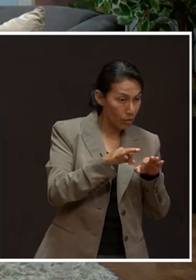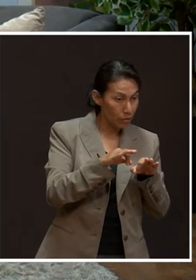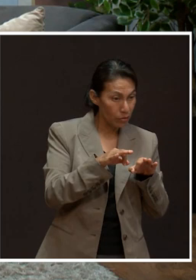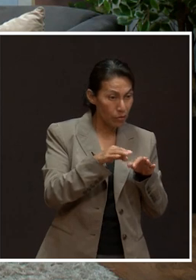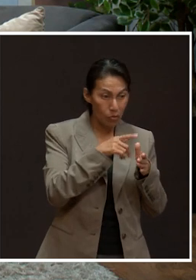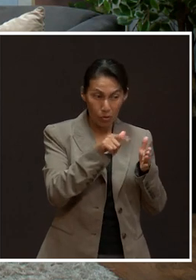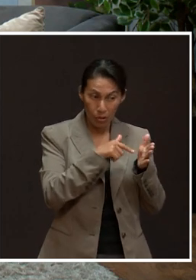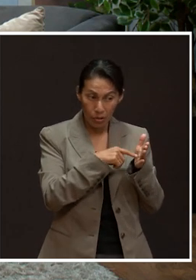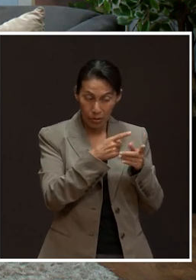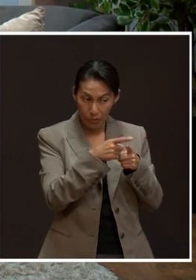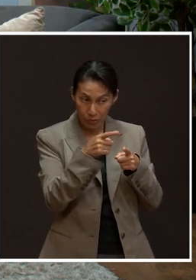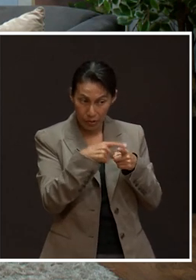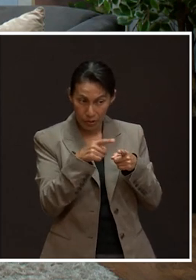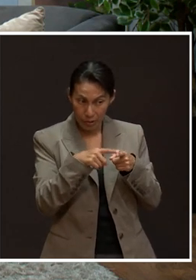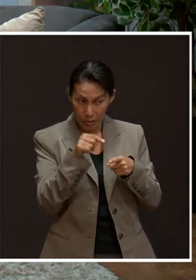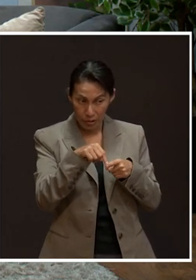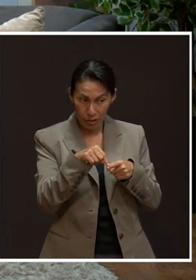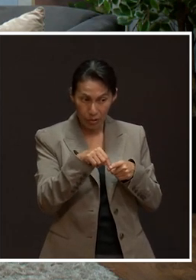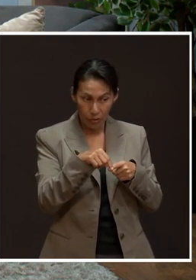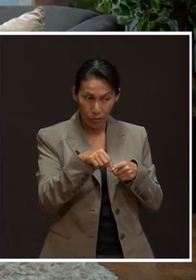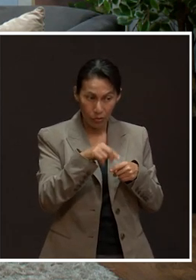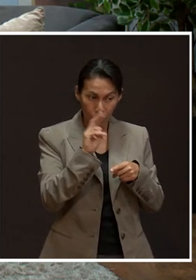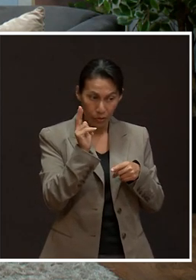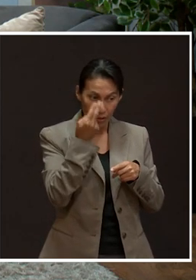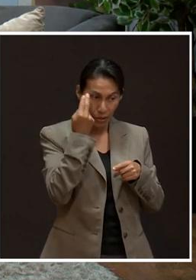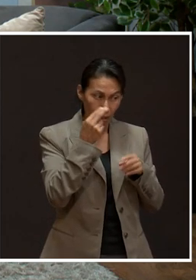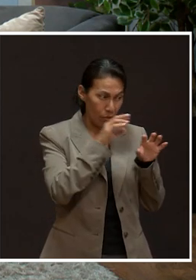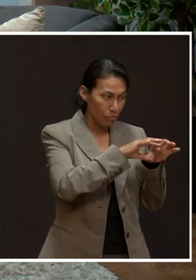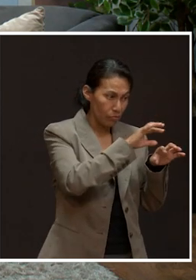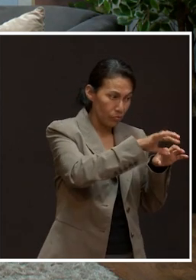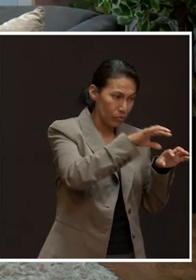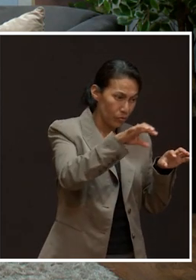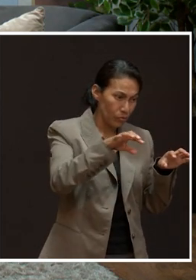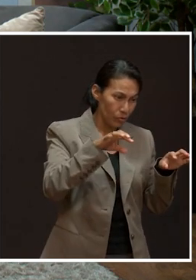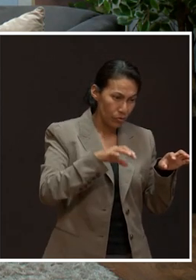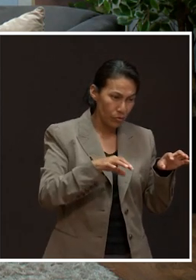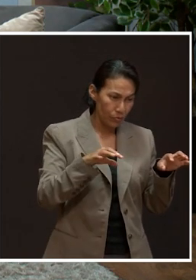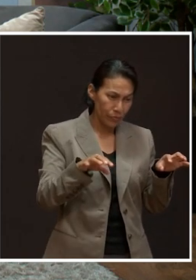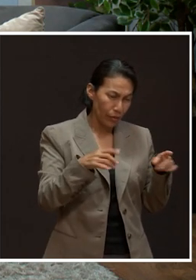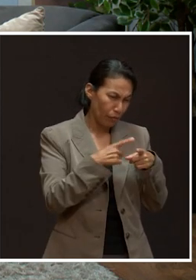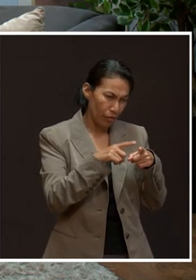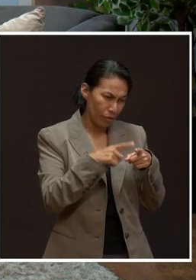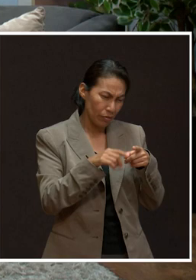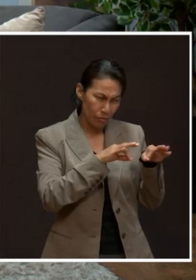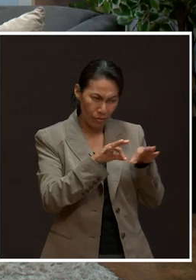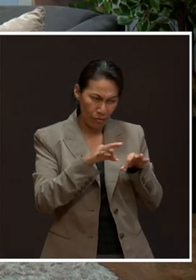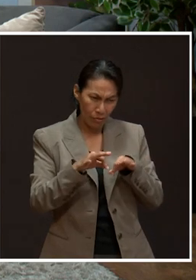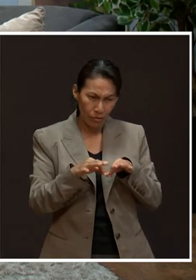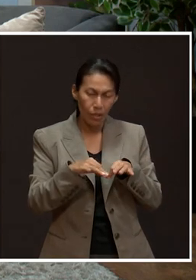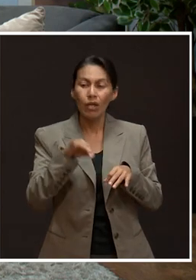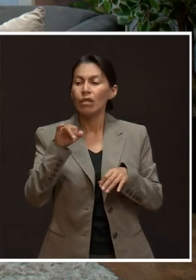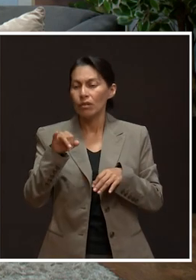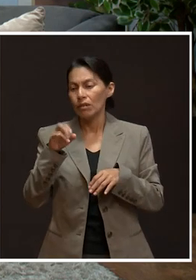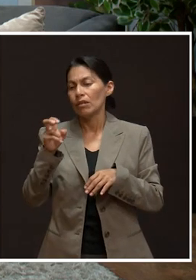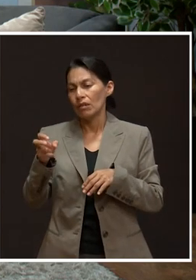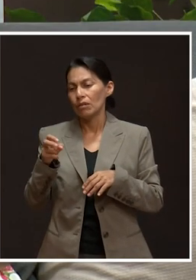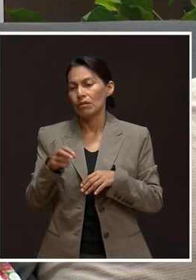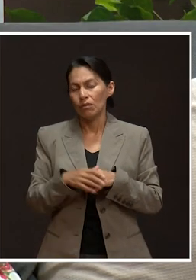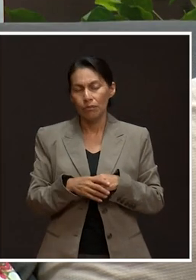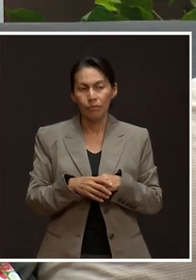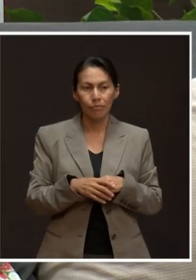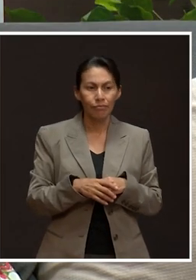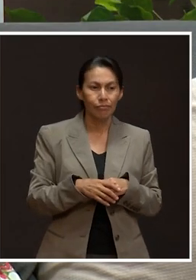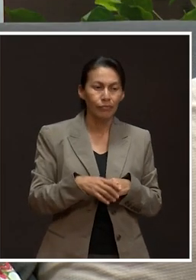en los diferentes departamentos de aquí, de la universidad, para que te dieran esa oportunidad. Sí, y entonces,